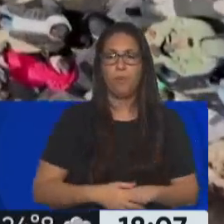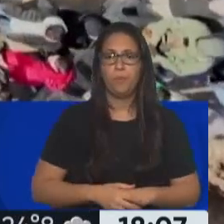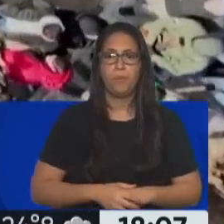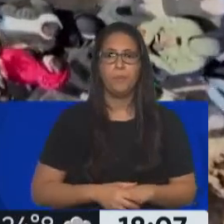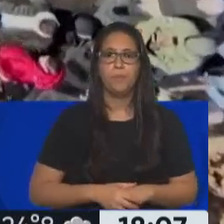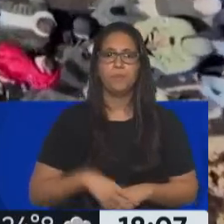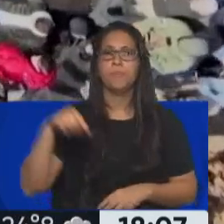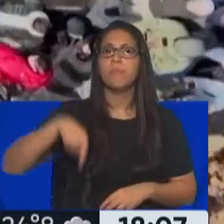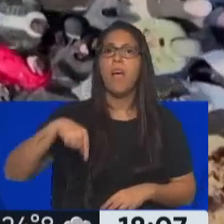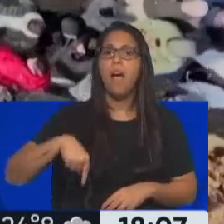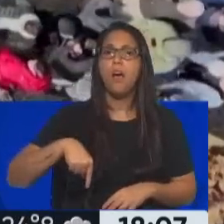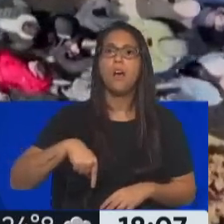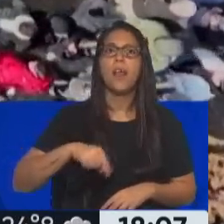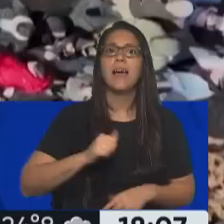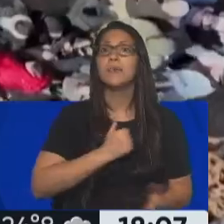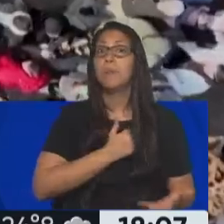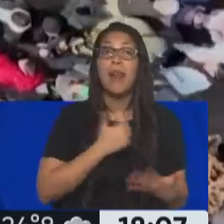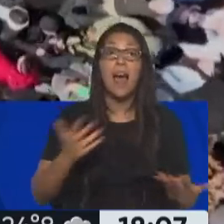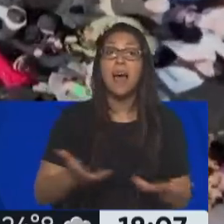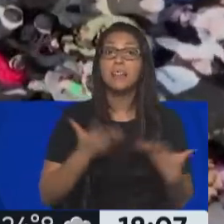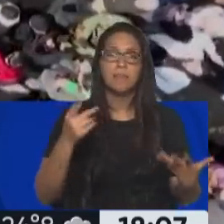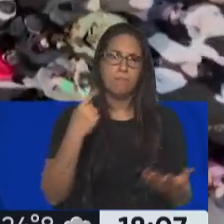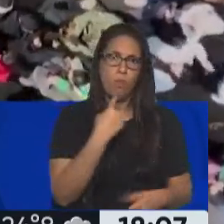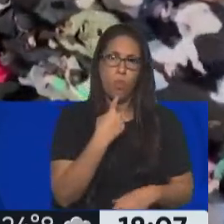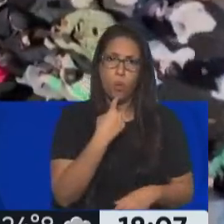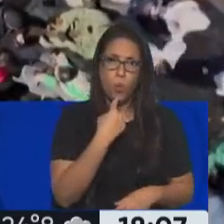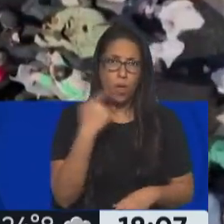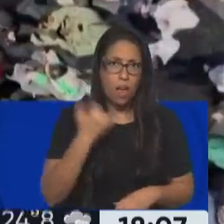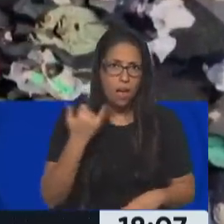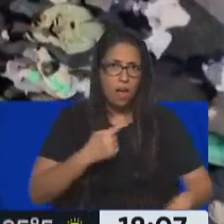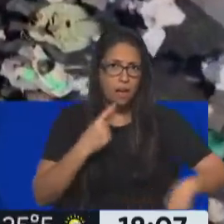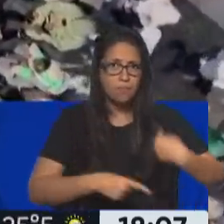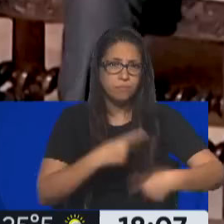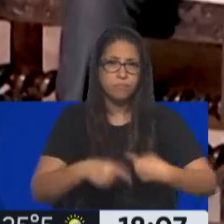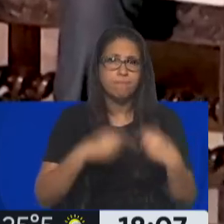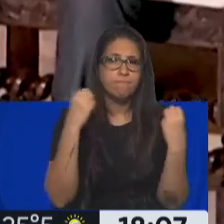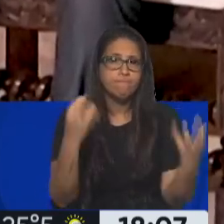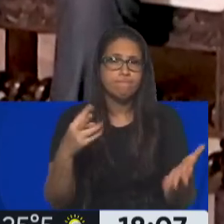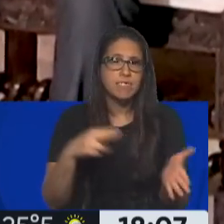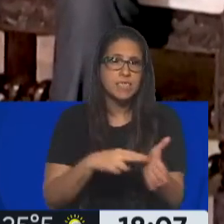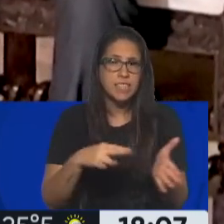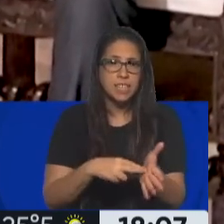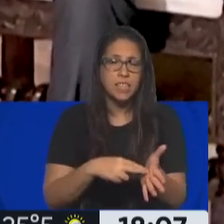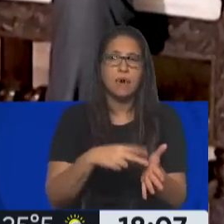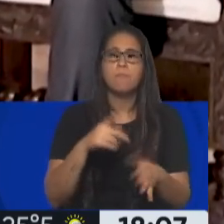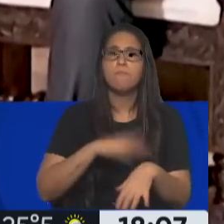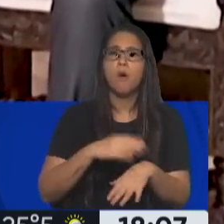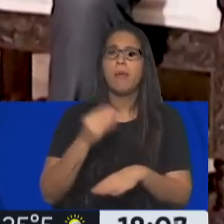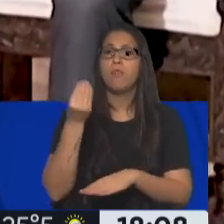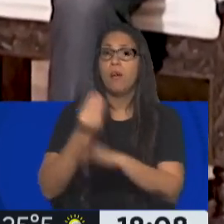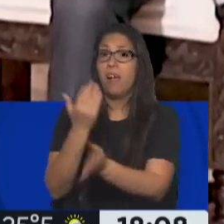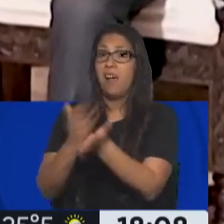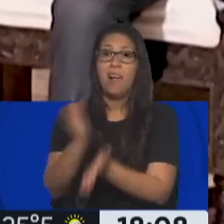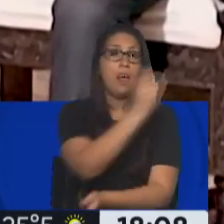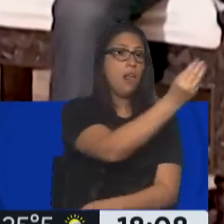Pero esta ola de esperanza se enfrenta a un interrogante aún no resuelto sobre el futuro de Siria. Si la transición dará paso a